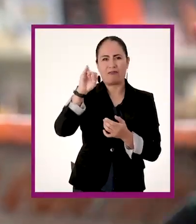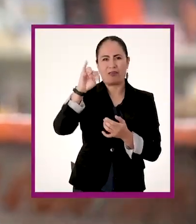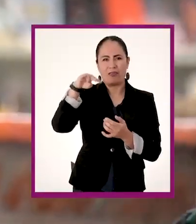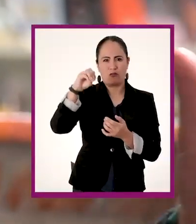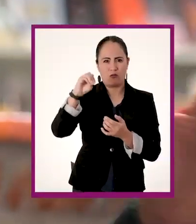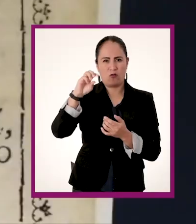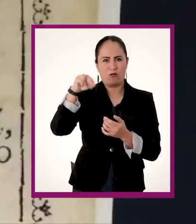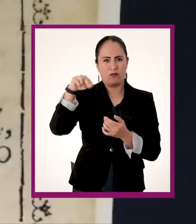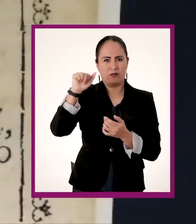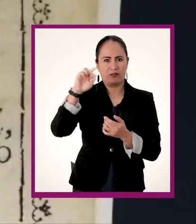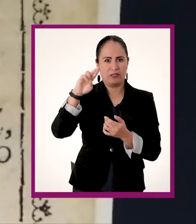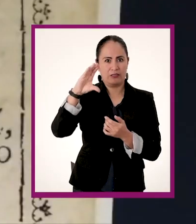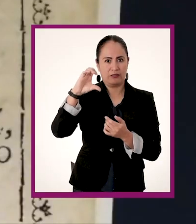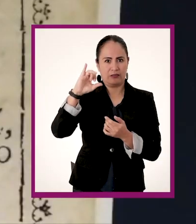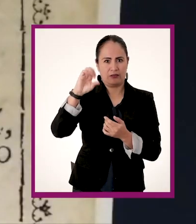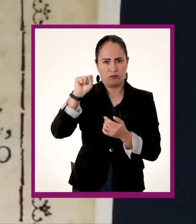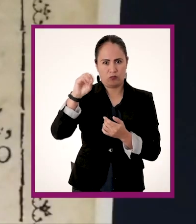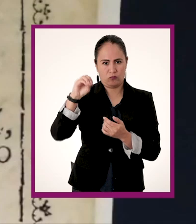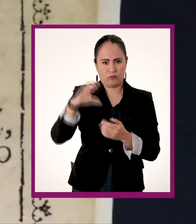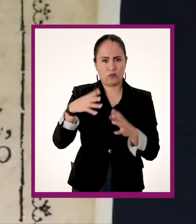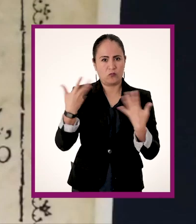Divino Narciso.